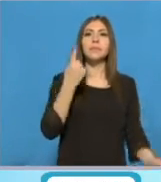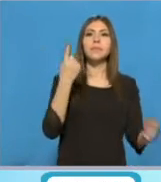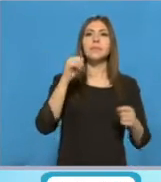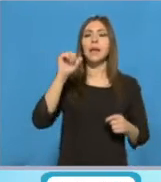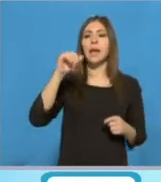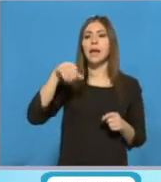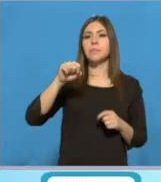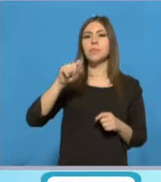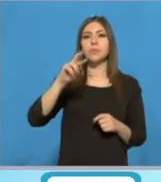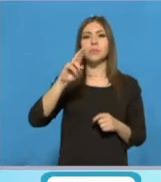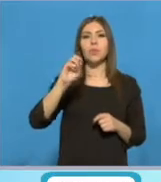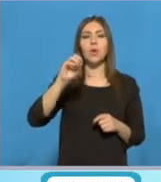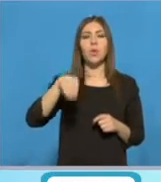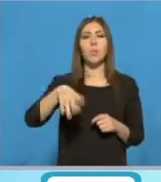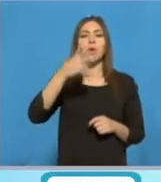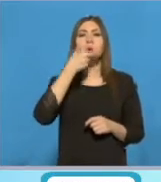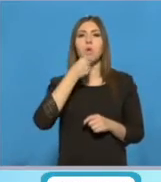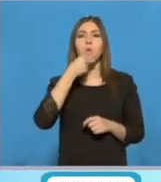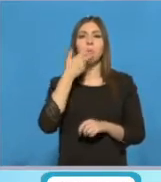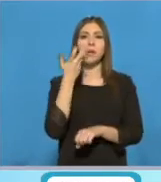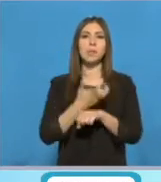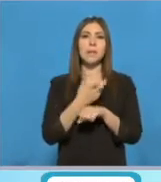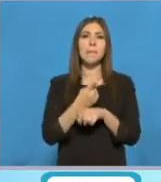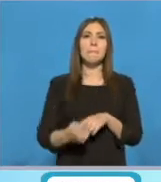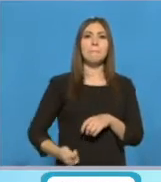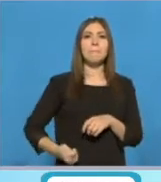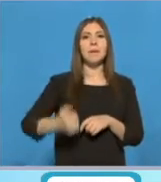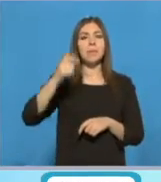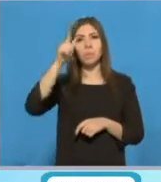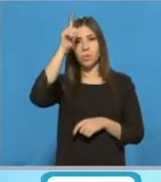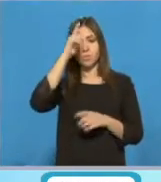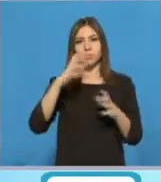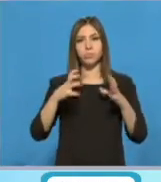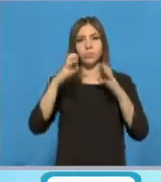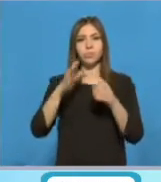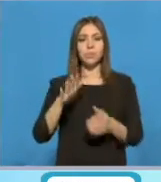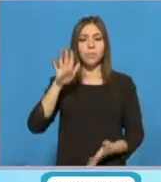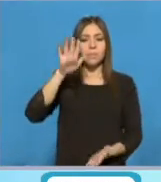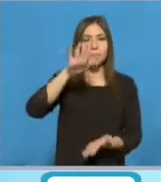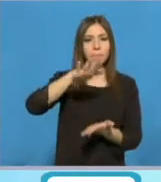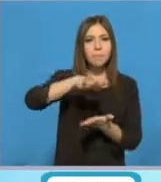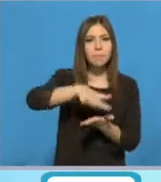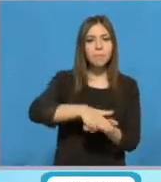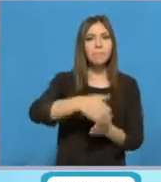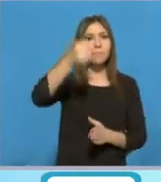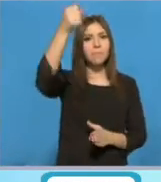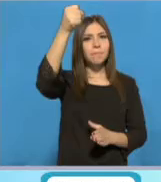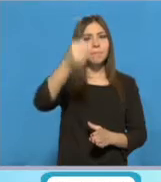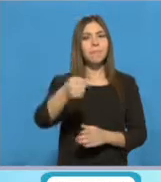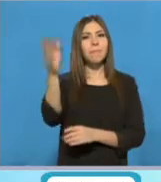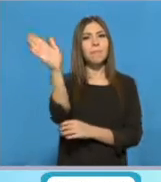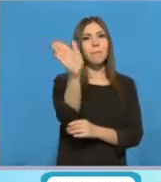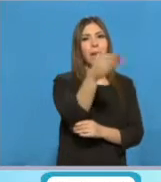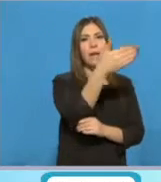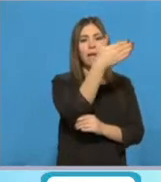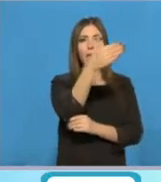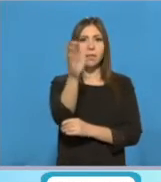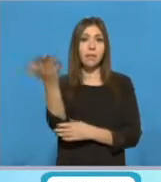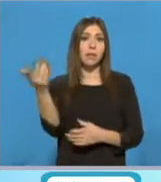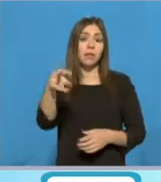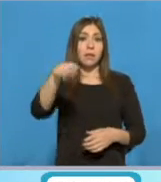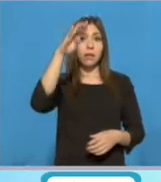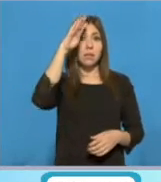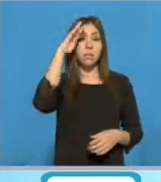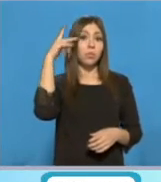¿no? Un estadounidense, el primero en dejar su huella y en plantar bandera. la bandera, Sí. ¿no? Como que, ¿qué? Entonces la luna ya le